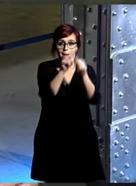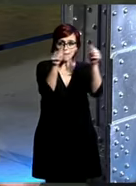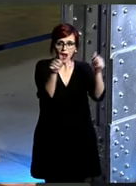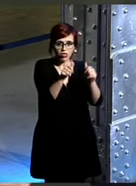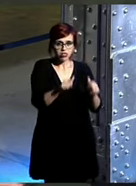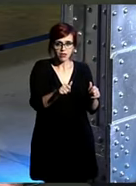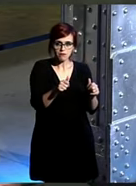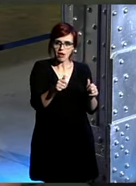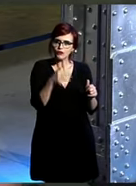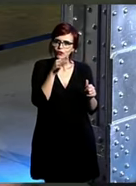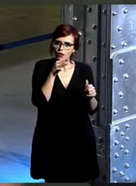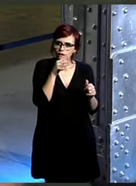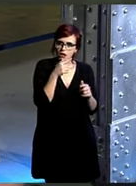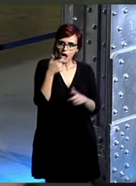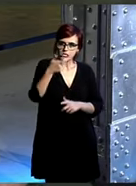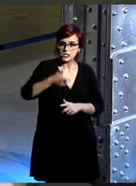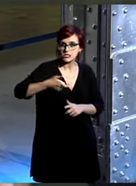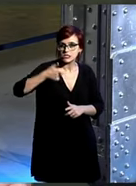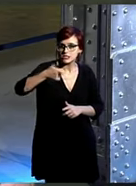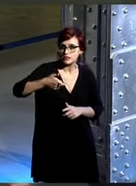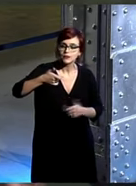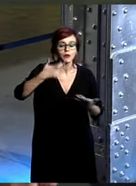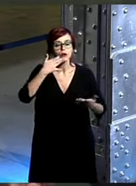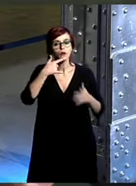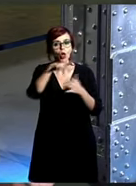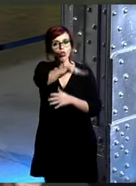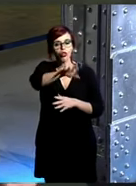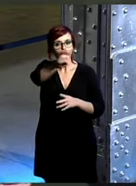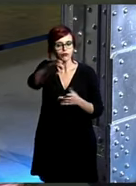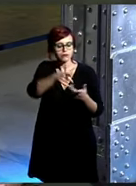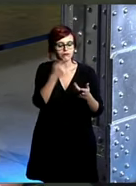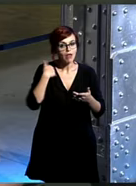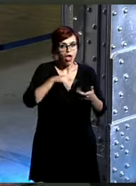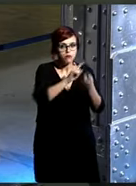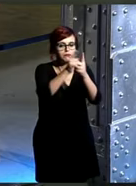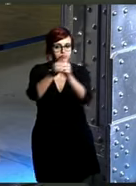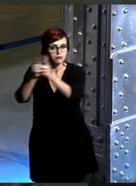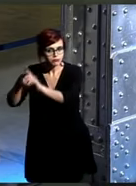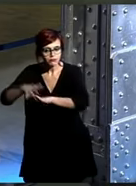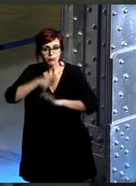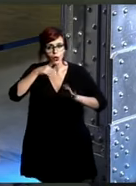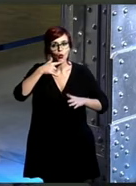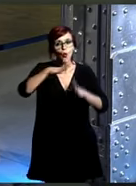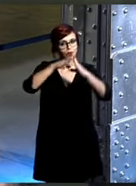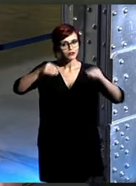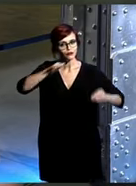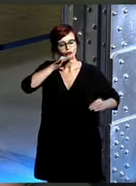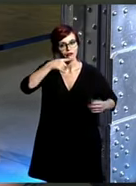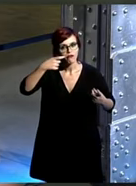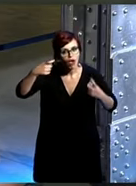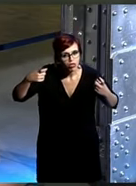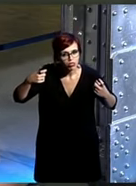está tardando mucho en llegar. Mientras que en los otros lugares es como inminente el cambio, la universidad todavía se mantiene un poco